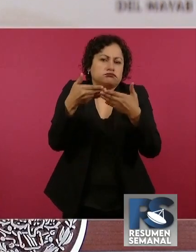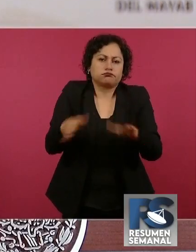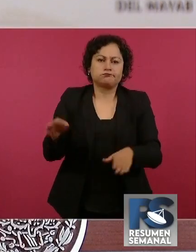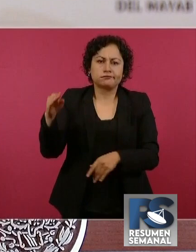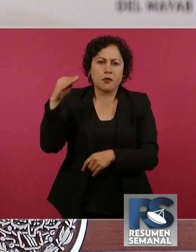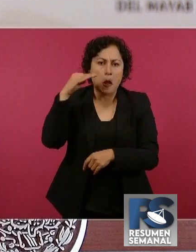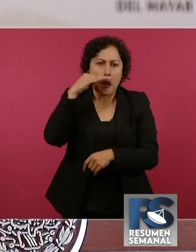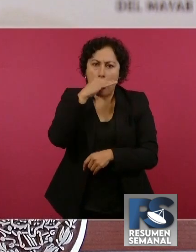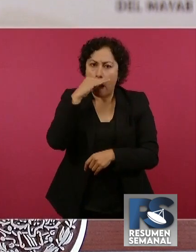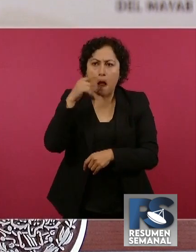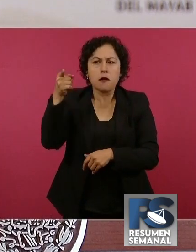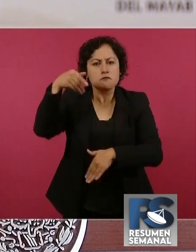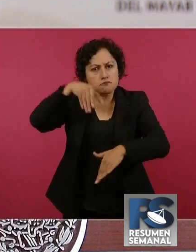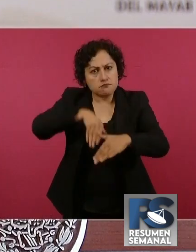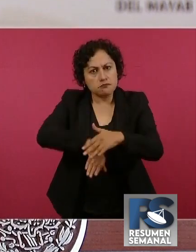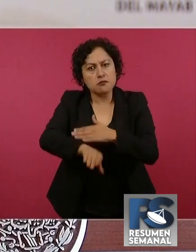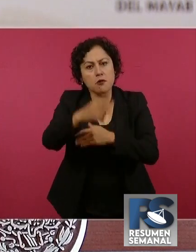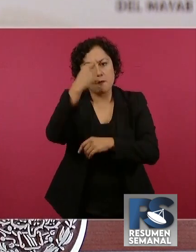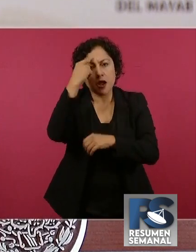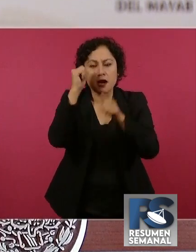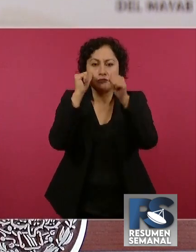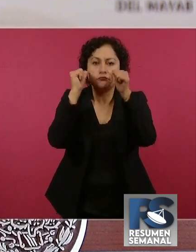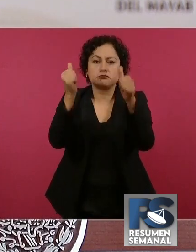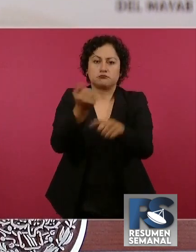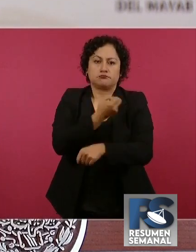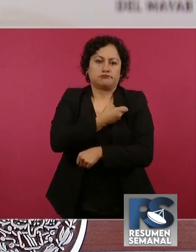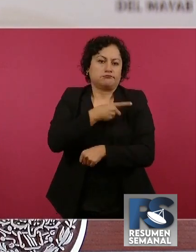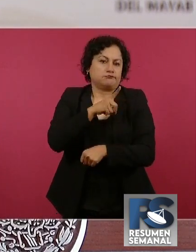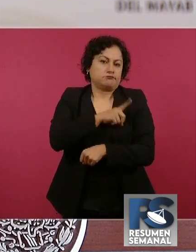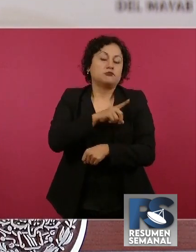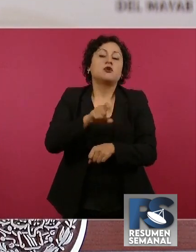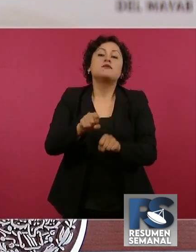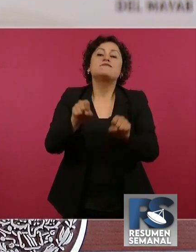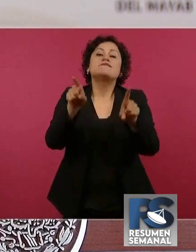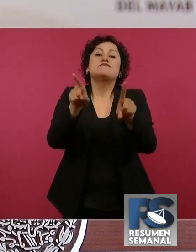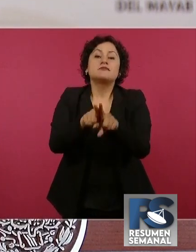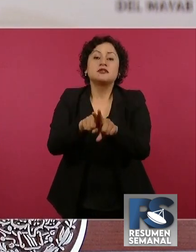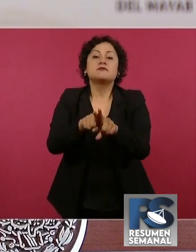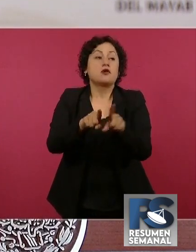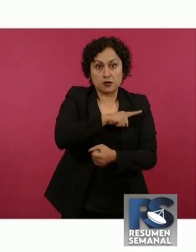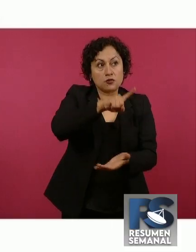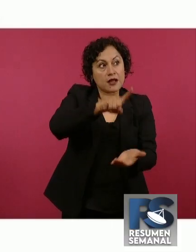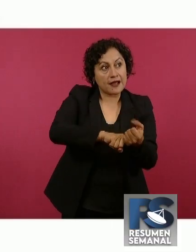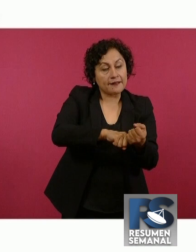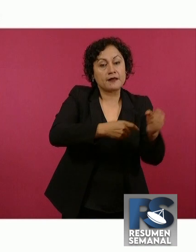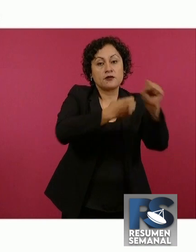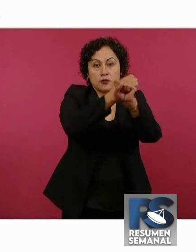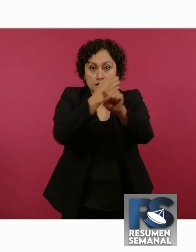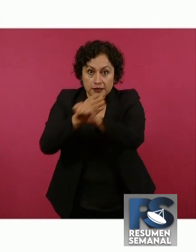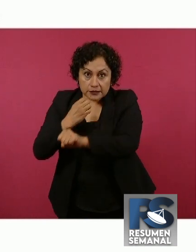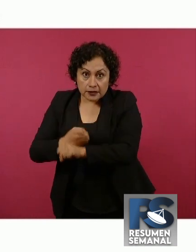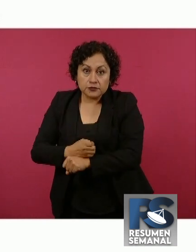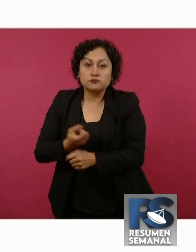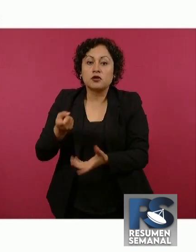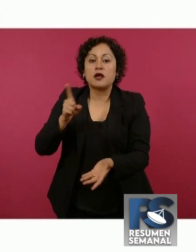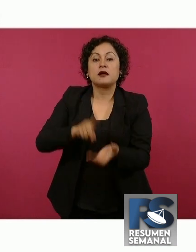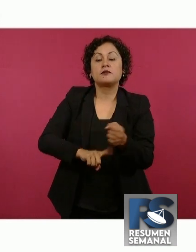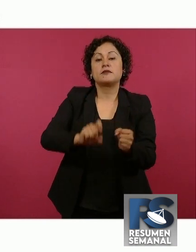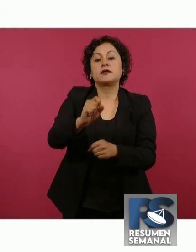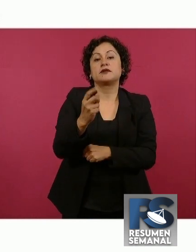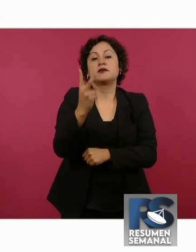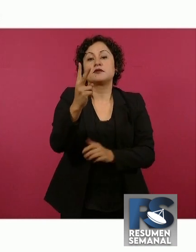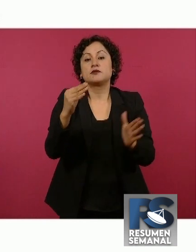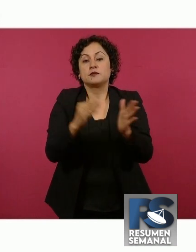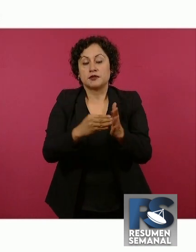del 2022 con 80 hospitales 3632 unidades médicas Rurales y 24,000 trabajadores actualmente